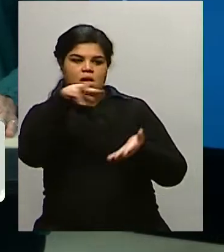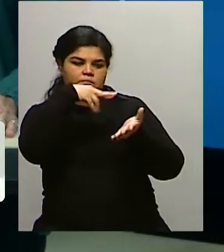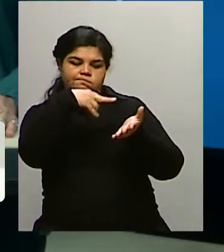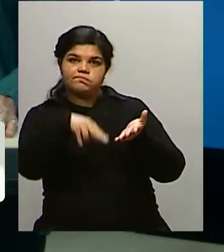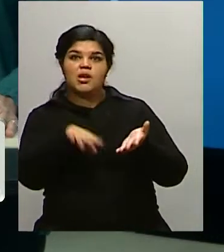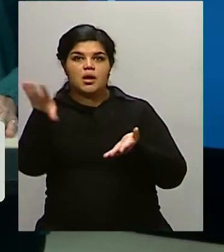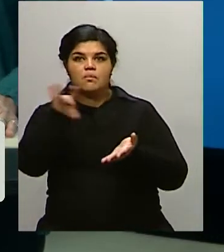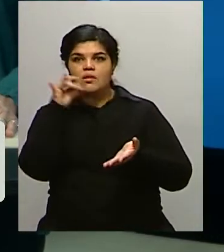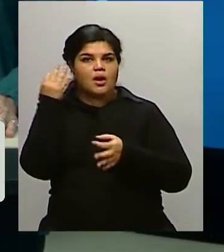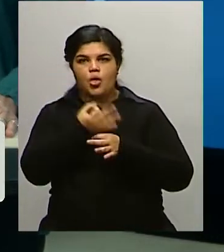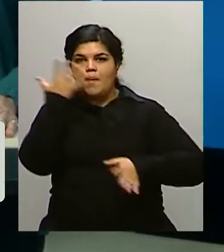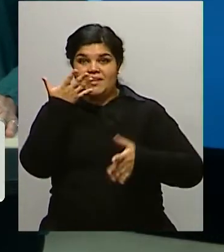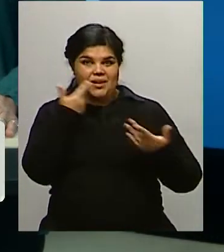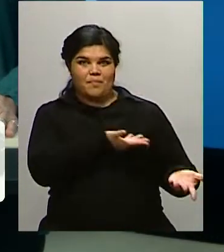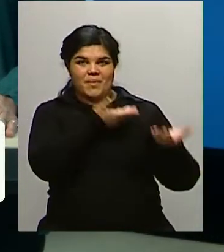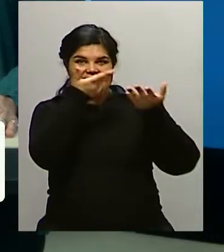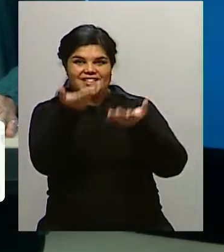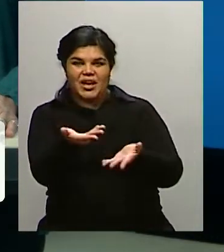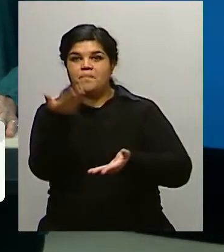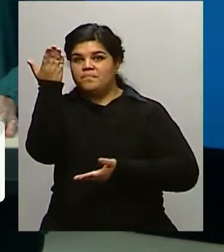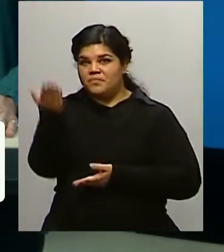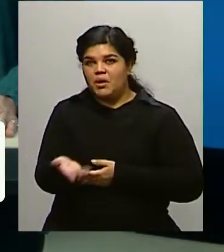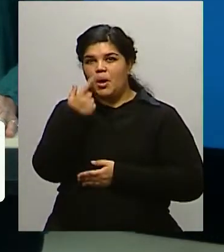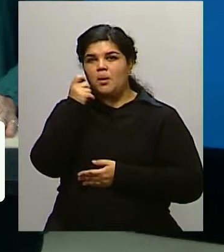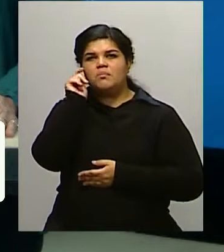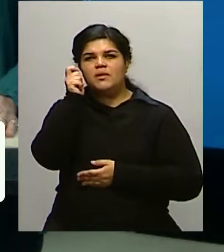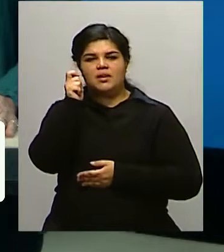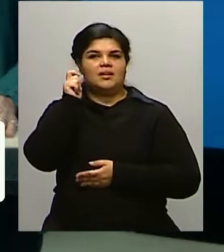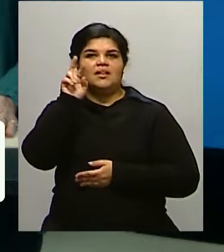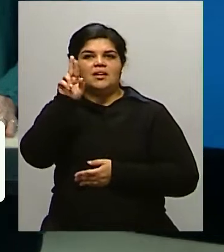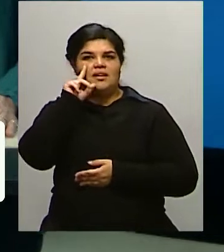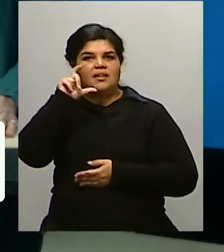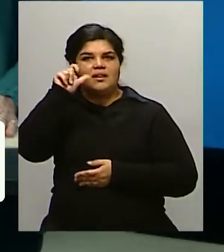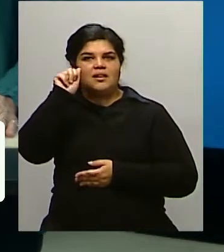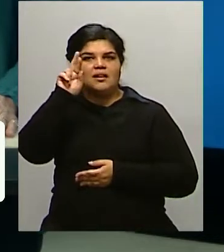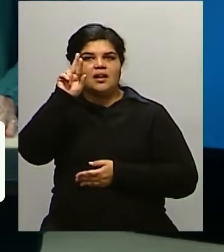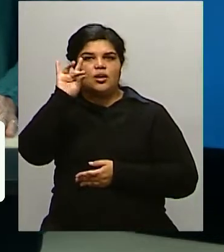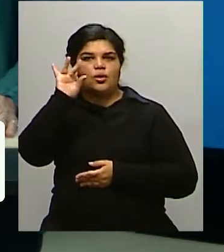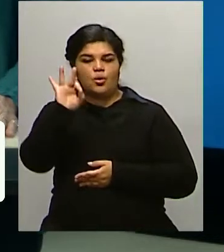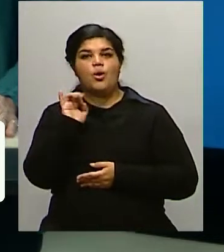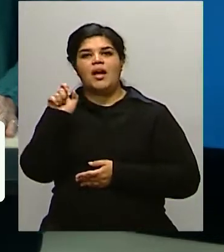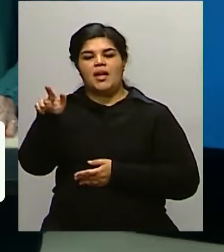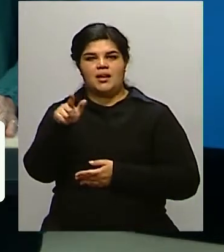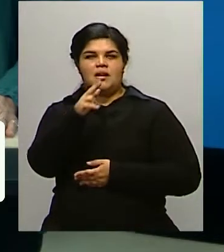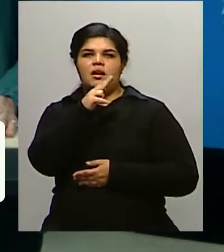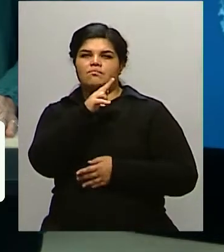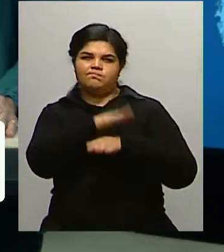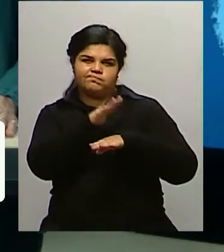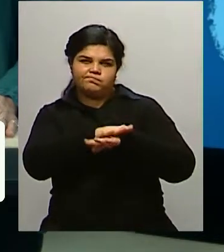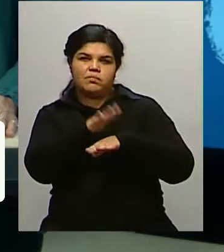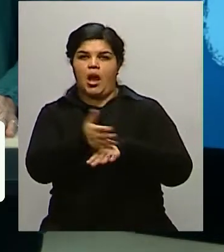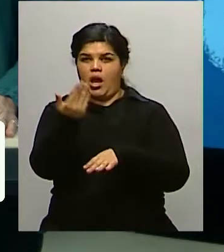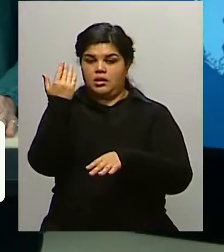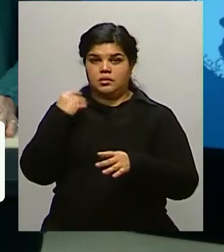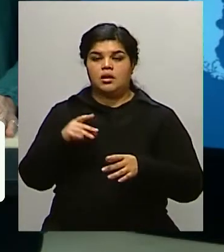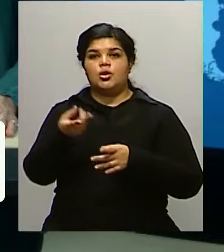lujo, preséntalo, Mario. Total, tenemos ante nosotros a Ricardo Carchofi, quien fuera autoridad hace un par de años. Él fue